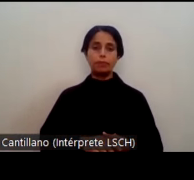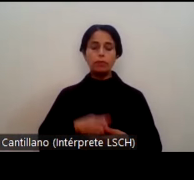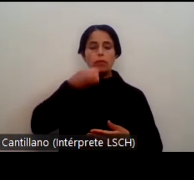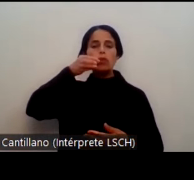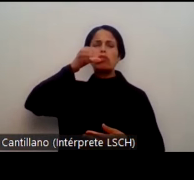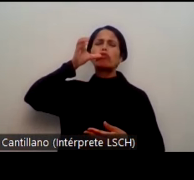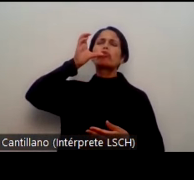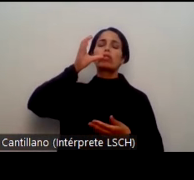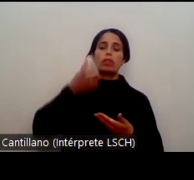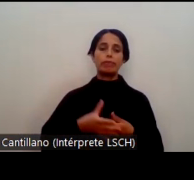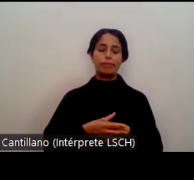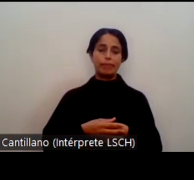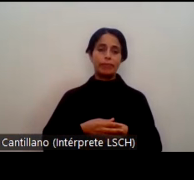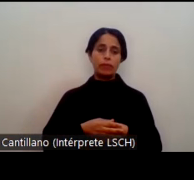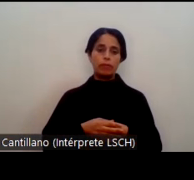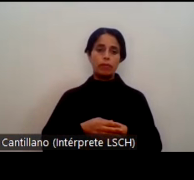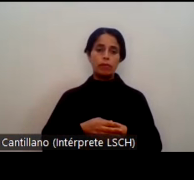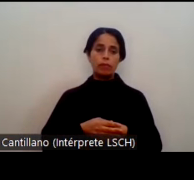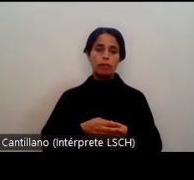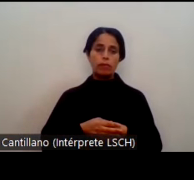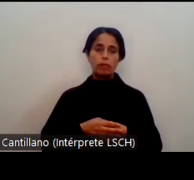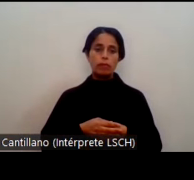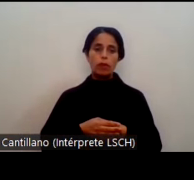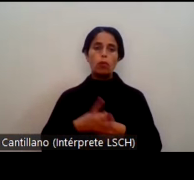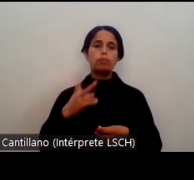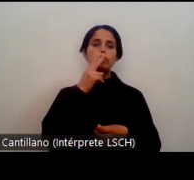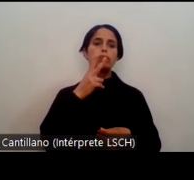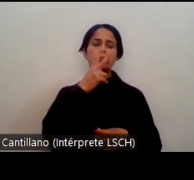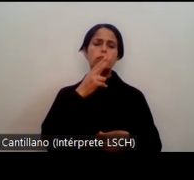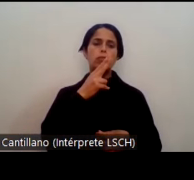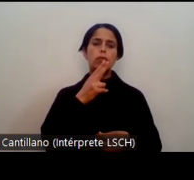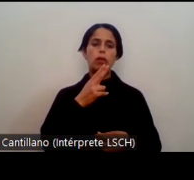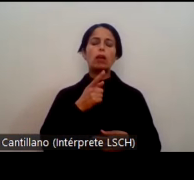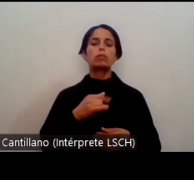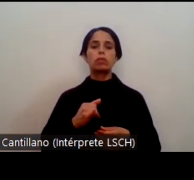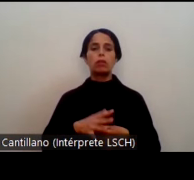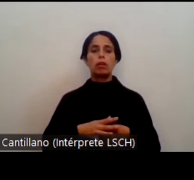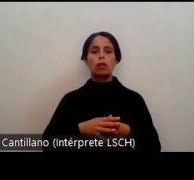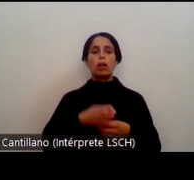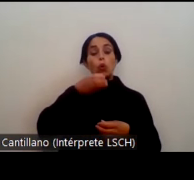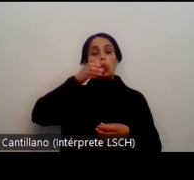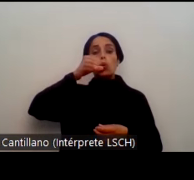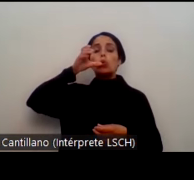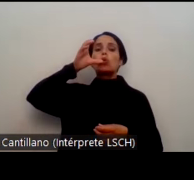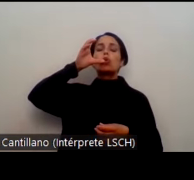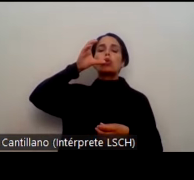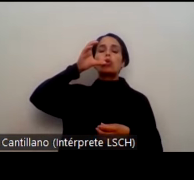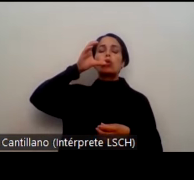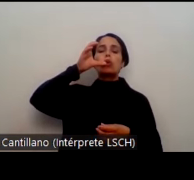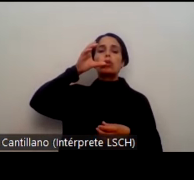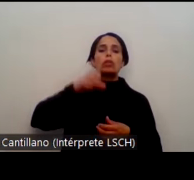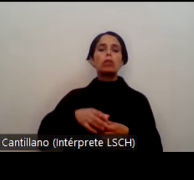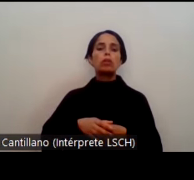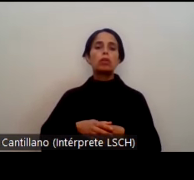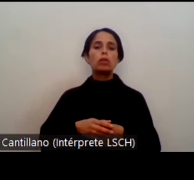beber las infusiones hechas, no infusiones, sino que soluciones bien densas de